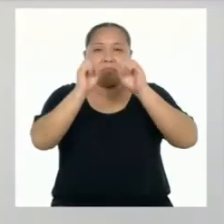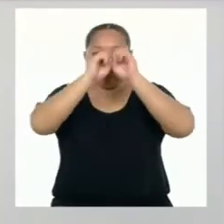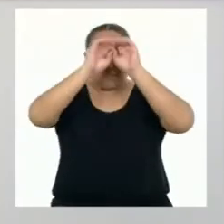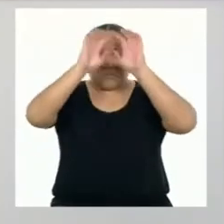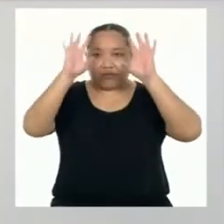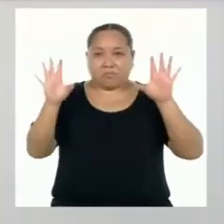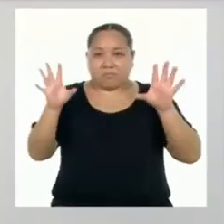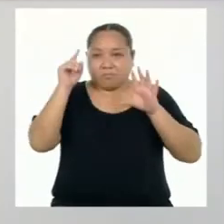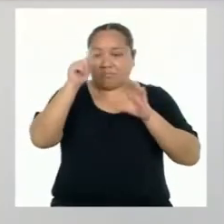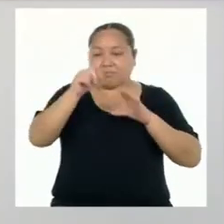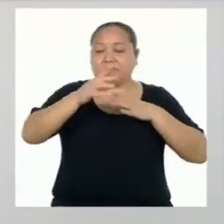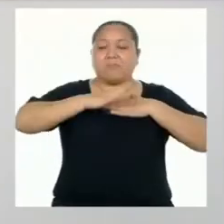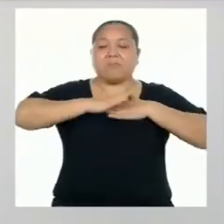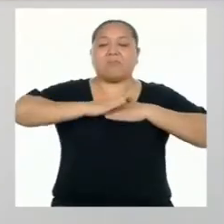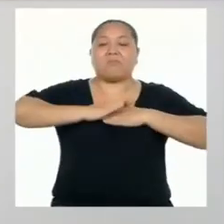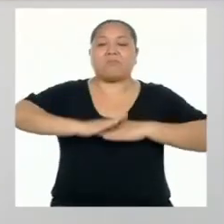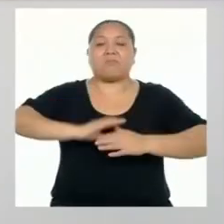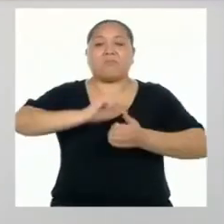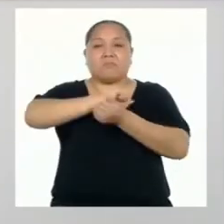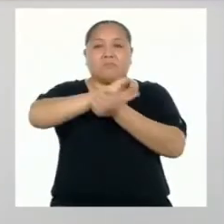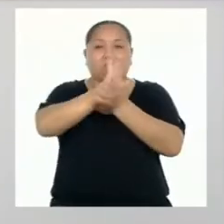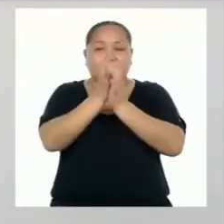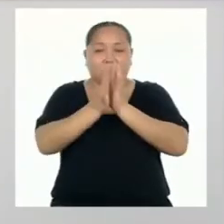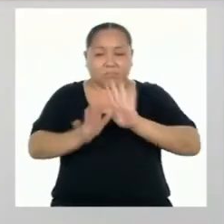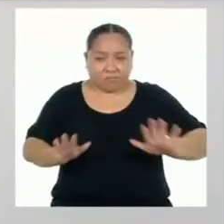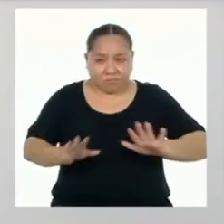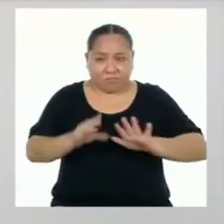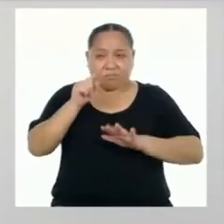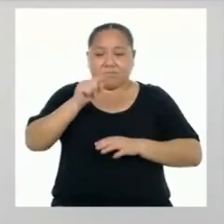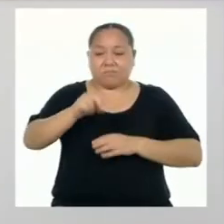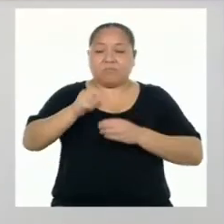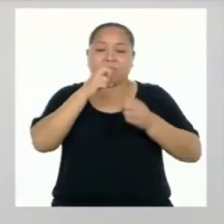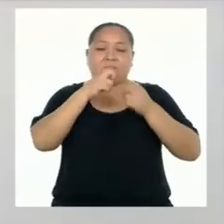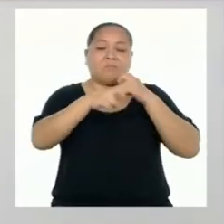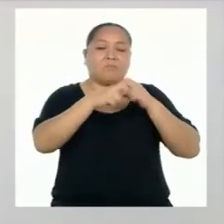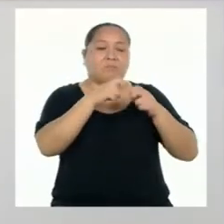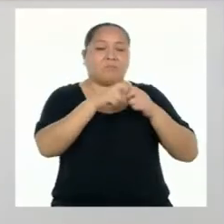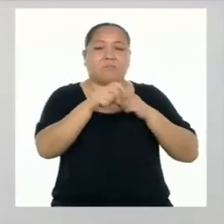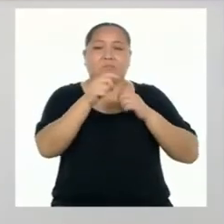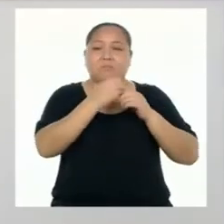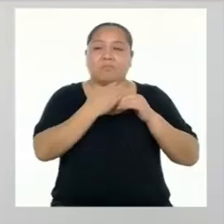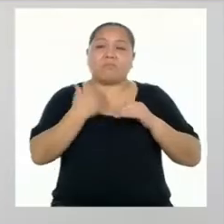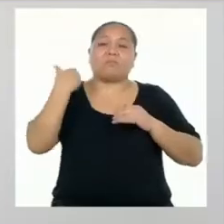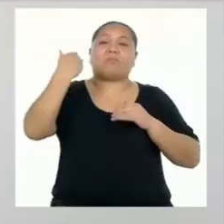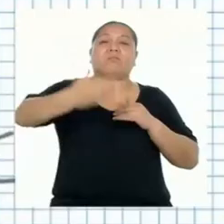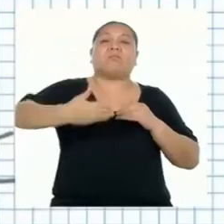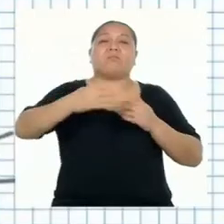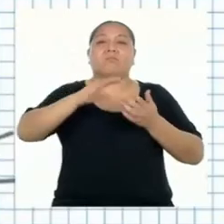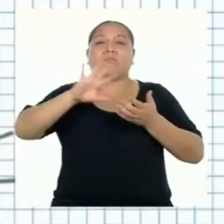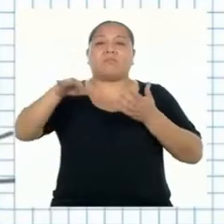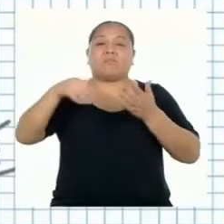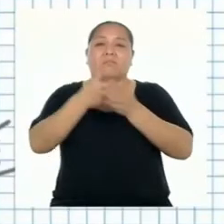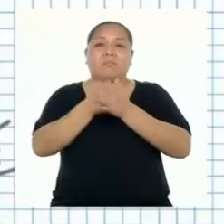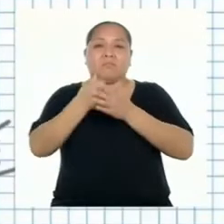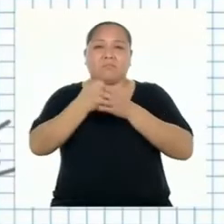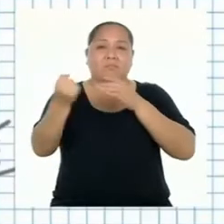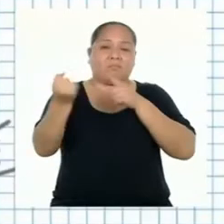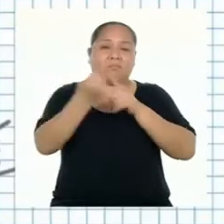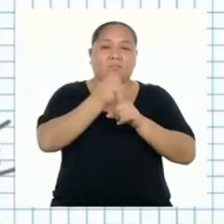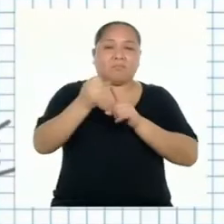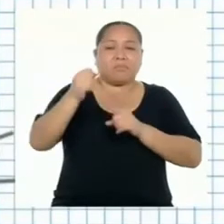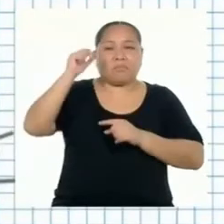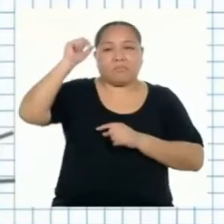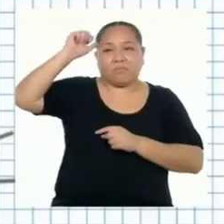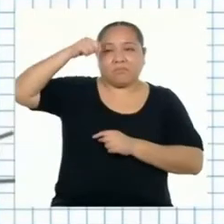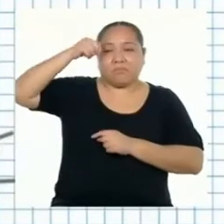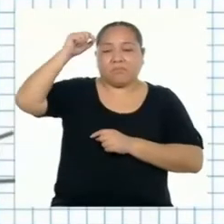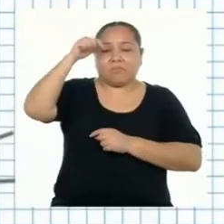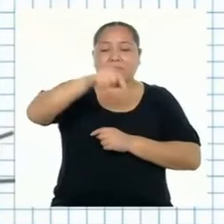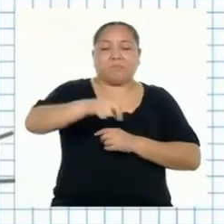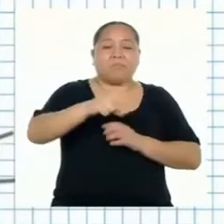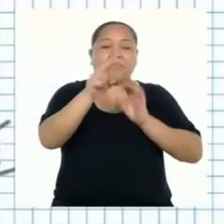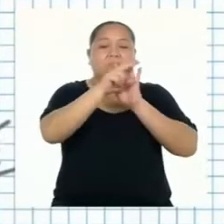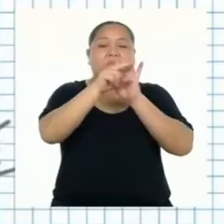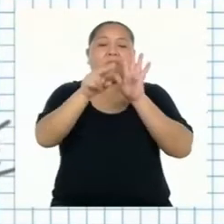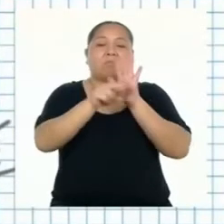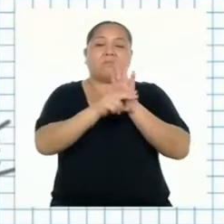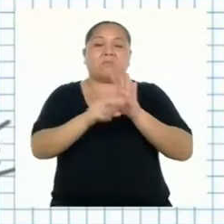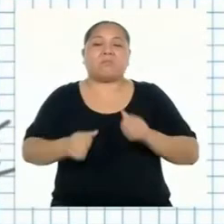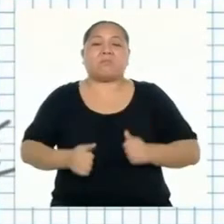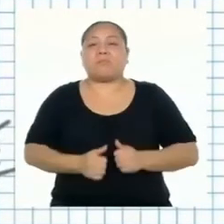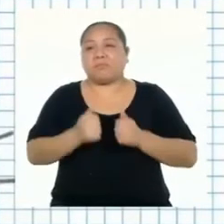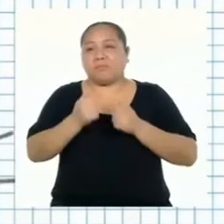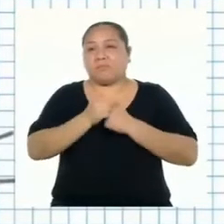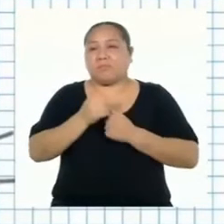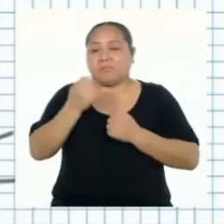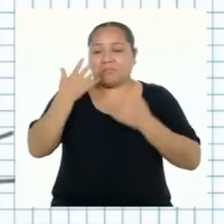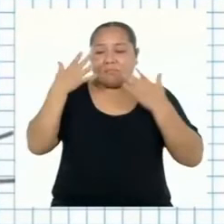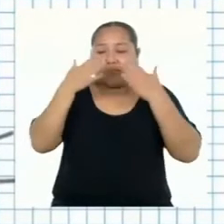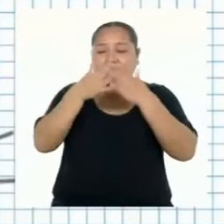claramente pacífica de los conflictos para no escalar a la violencia. Recuerda que nuestras normas de convivencia